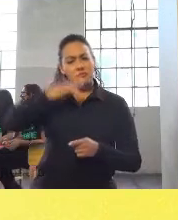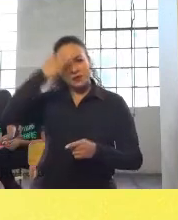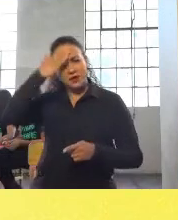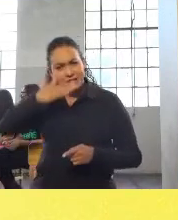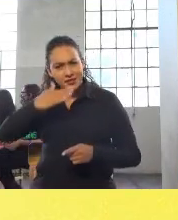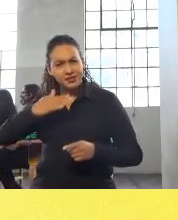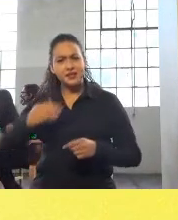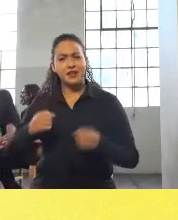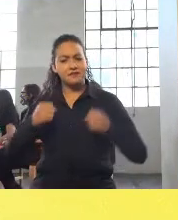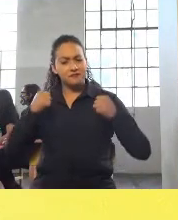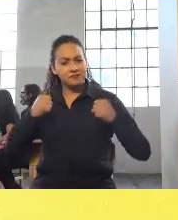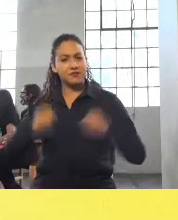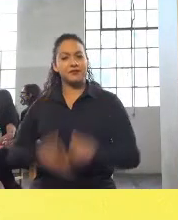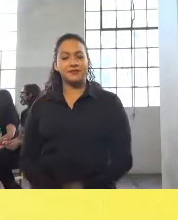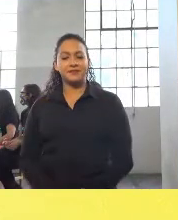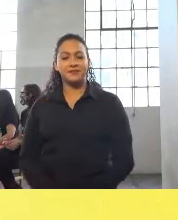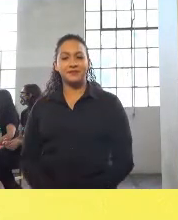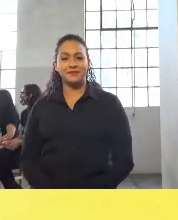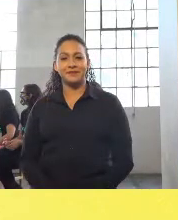personal y colectivo.